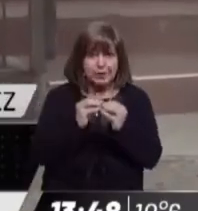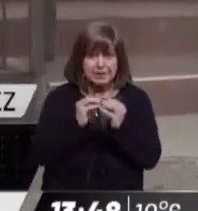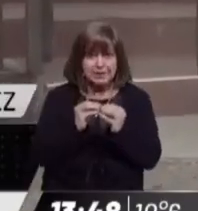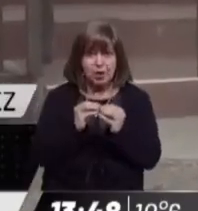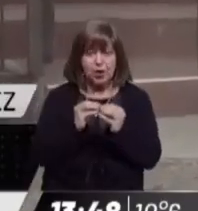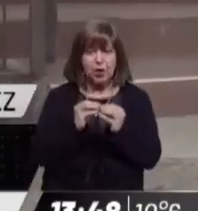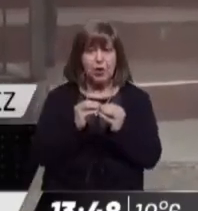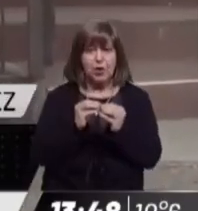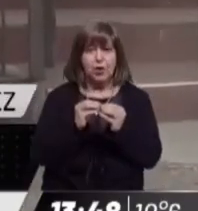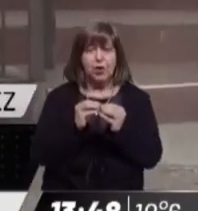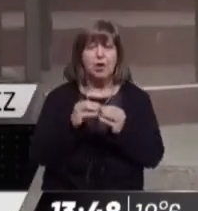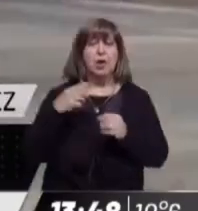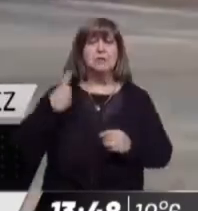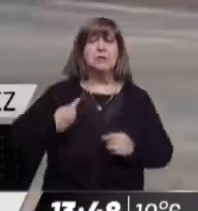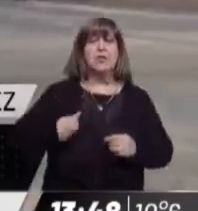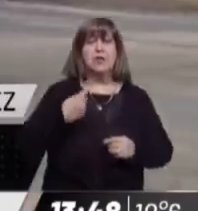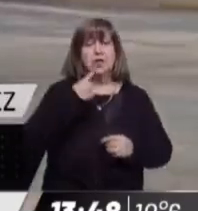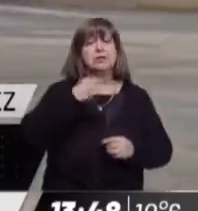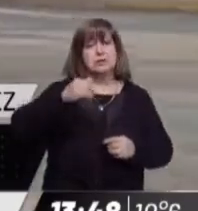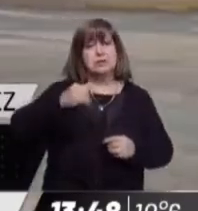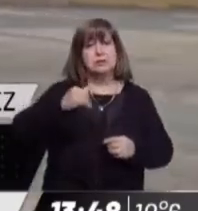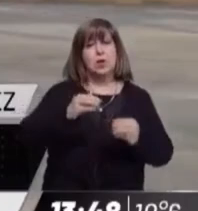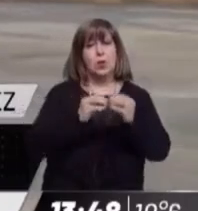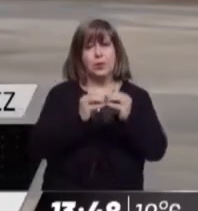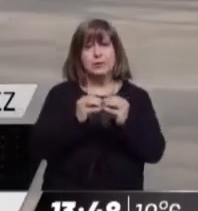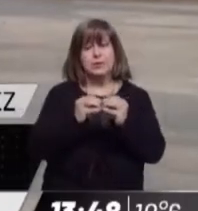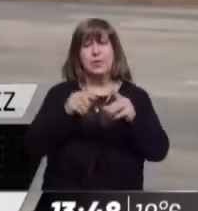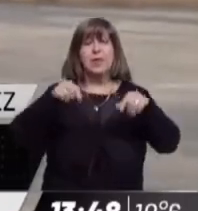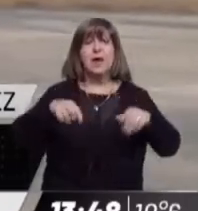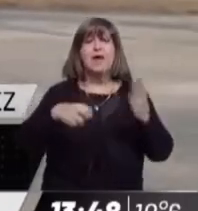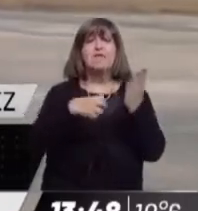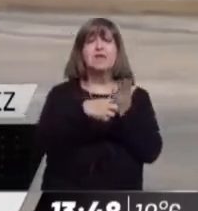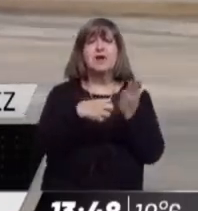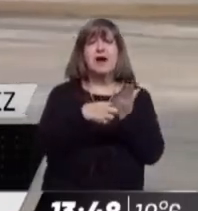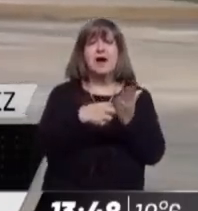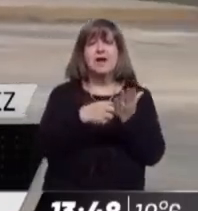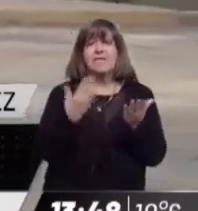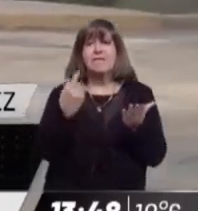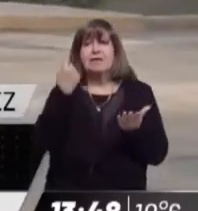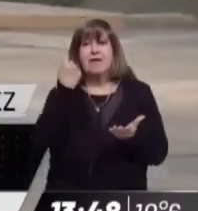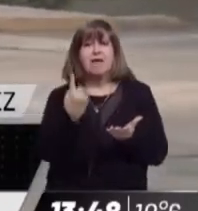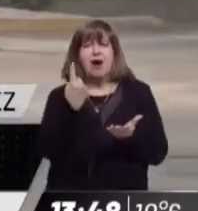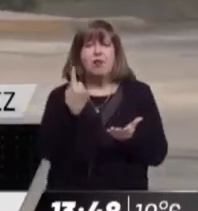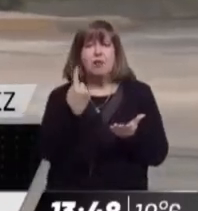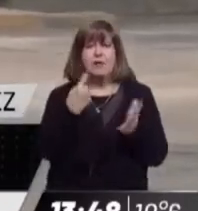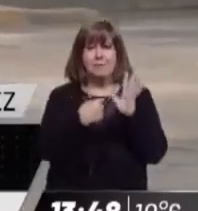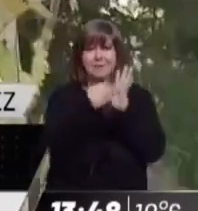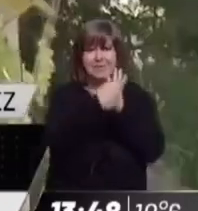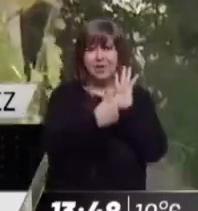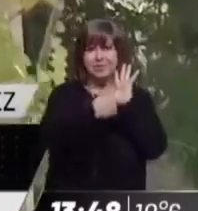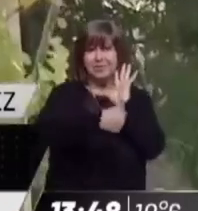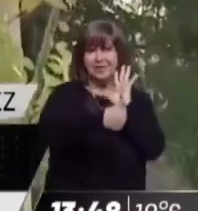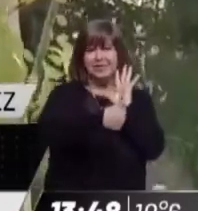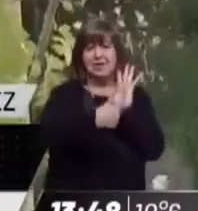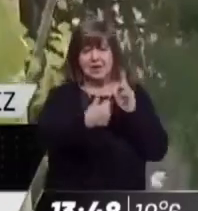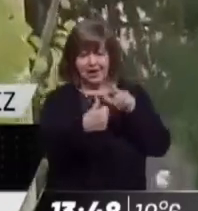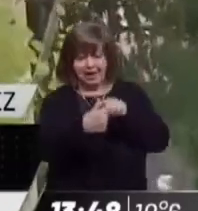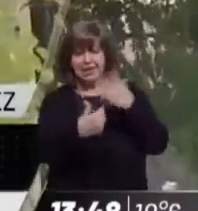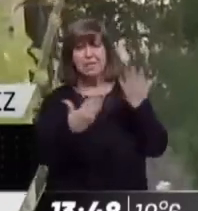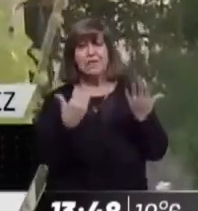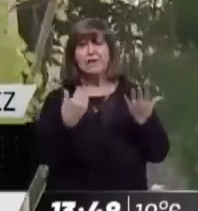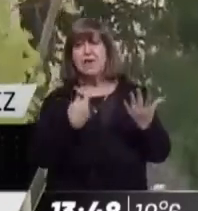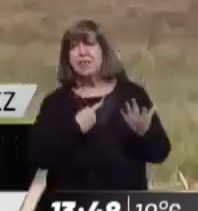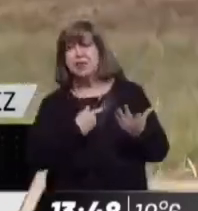juicio. Exactamente. Bueno, la fiscalía estaba esperando poder detener a esta persona prófuga porque,